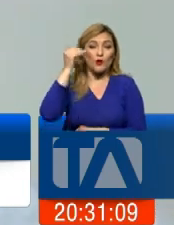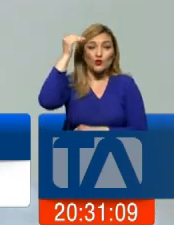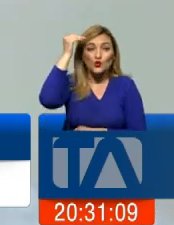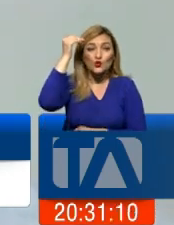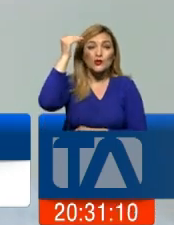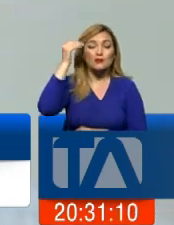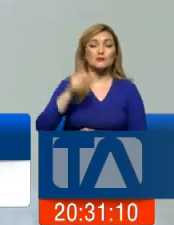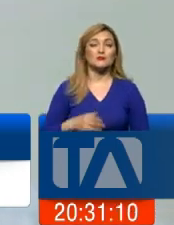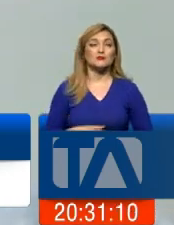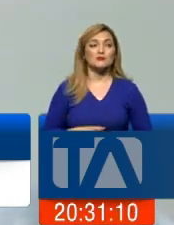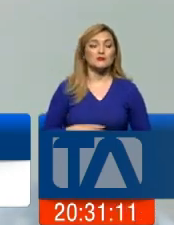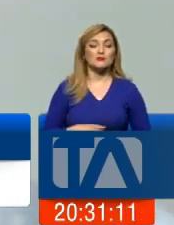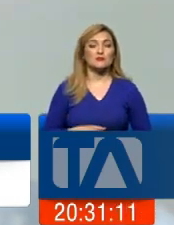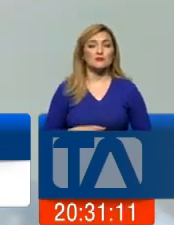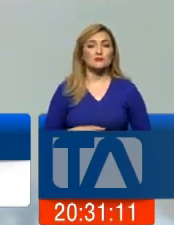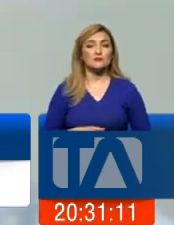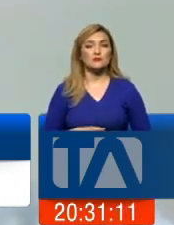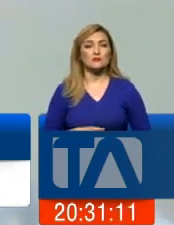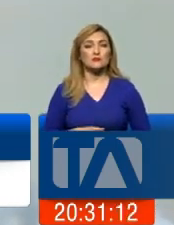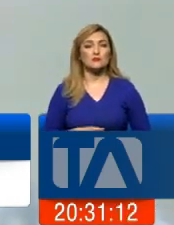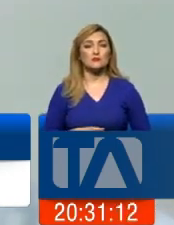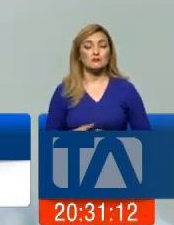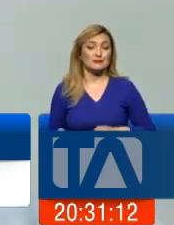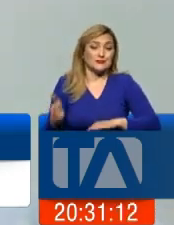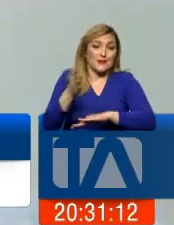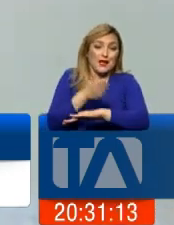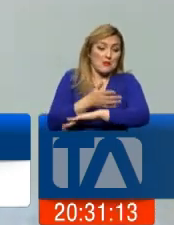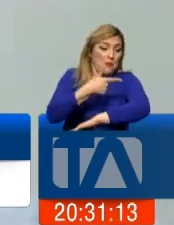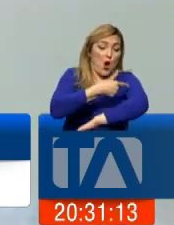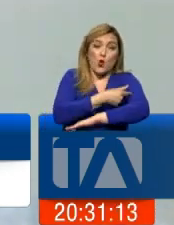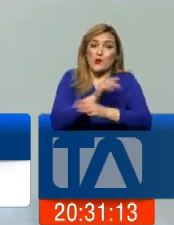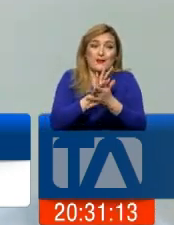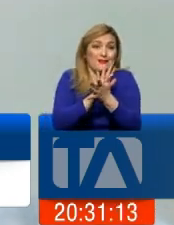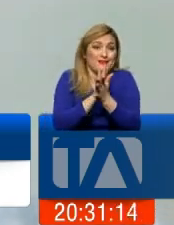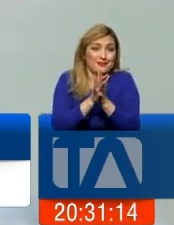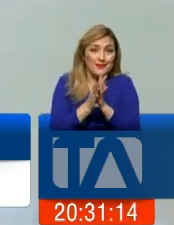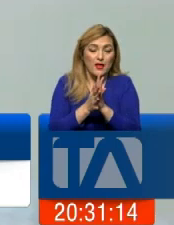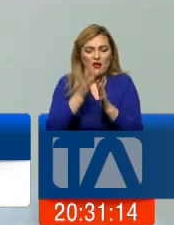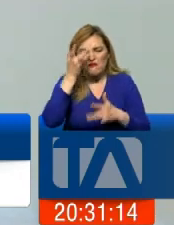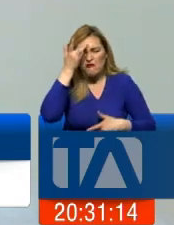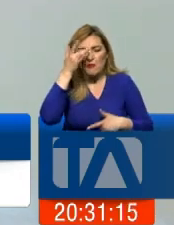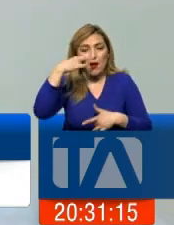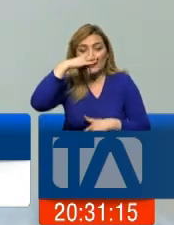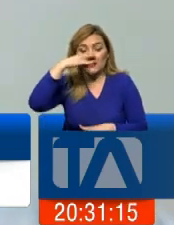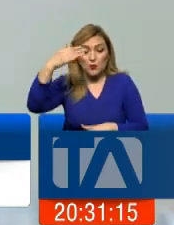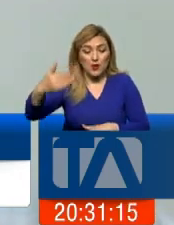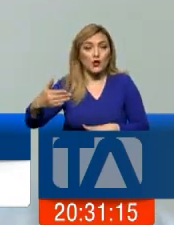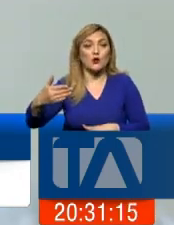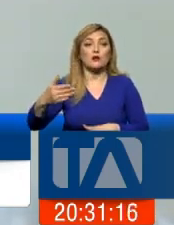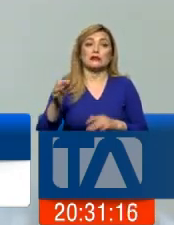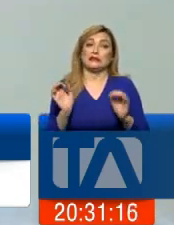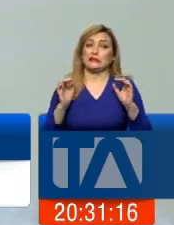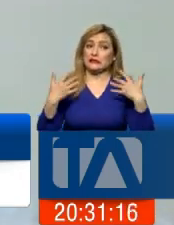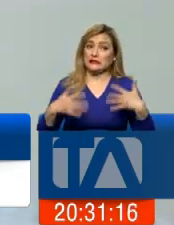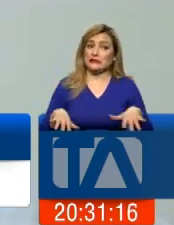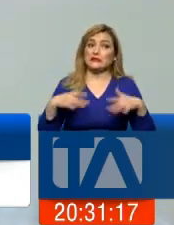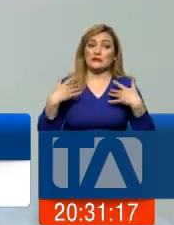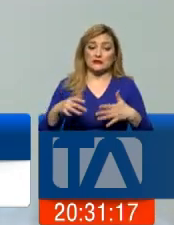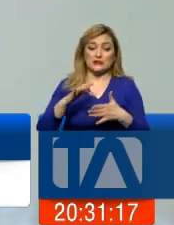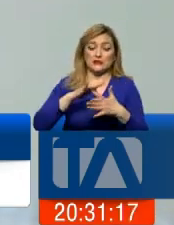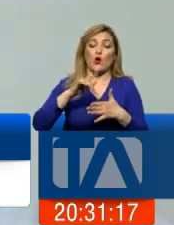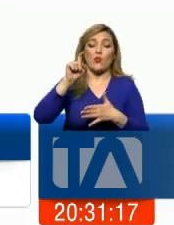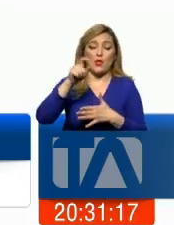que sepan que no han tenido la vacuna o no tuvieron la enfermedad de pequeños, también son